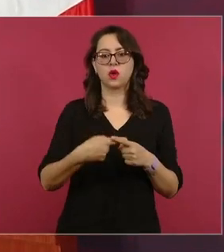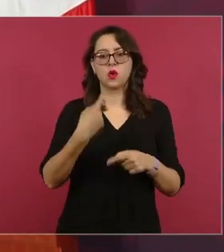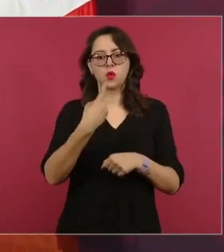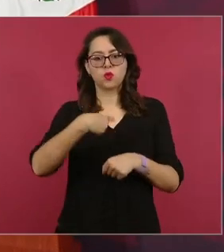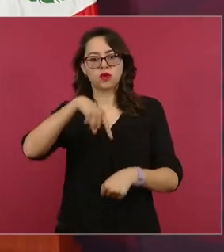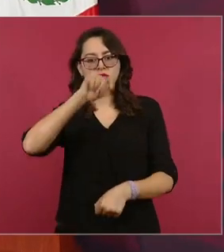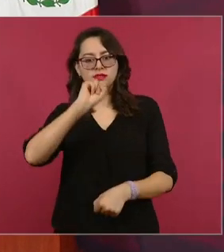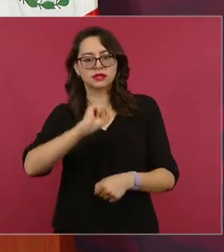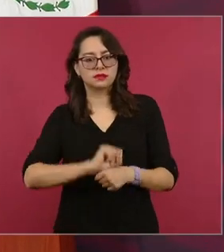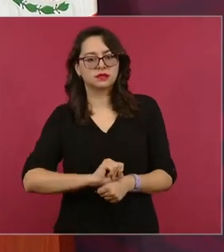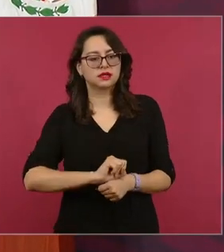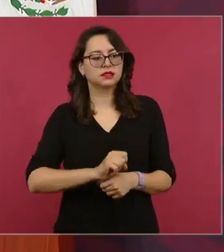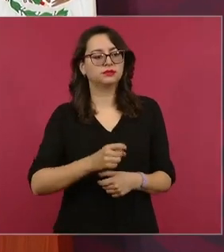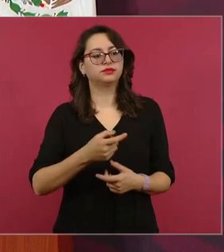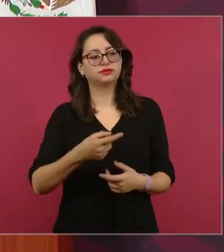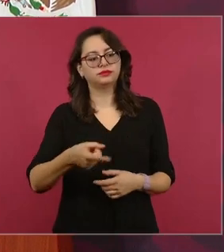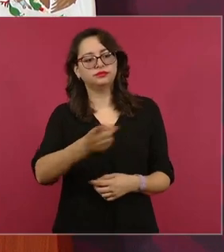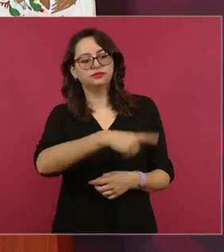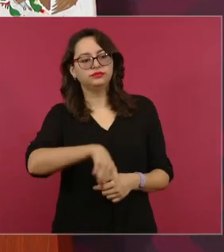Son